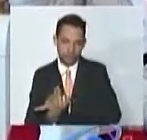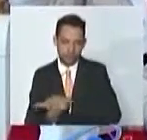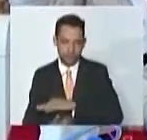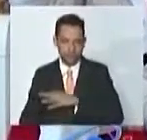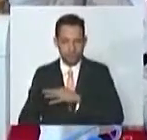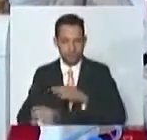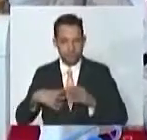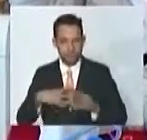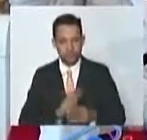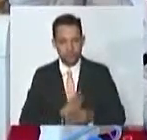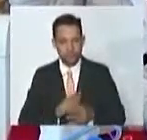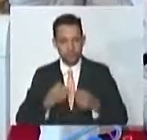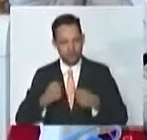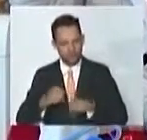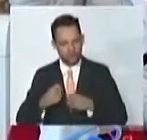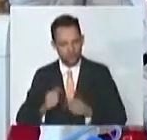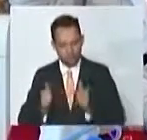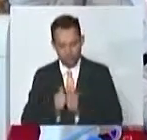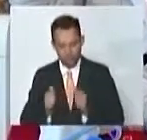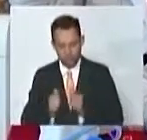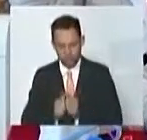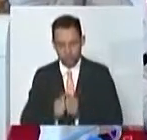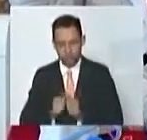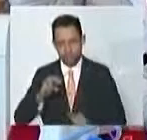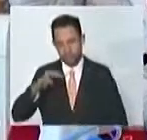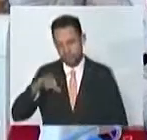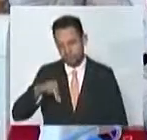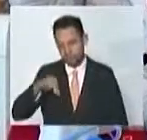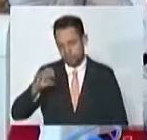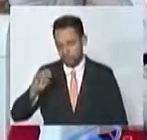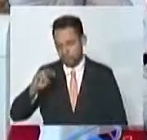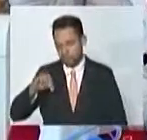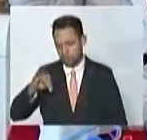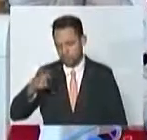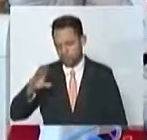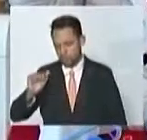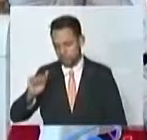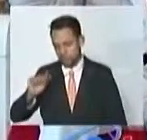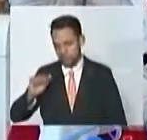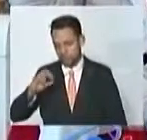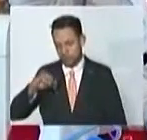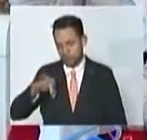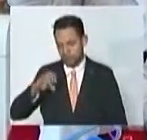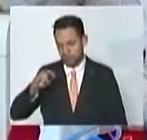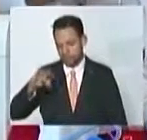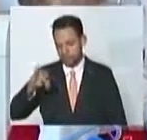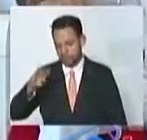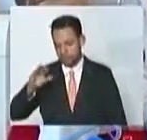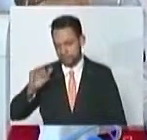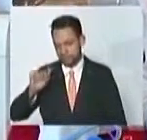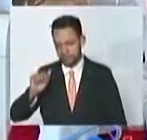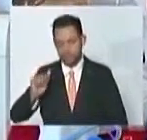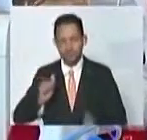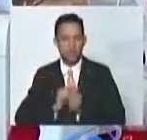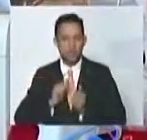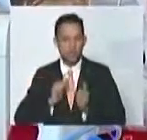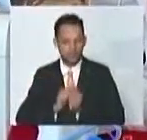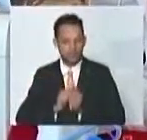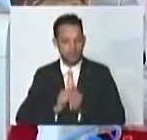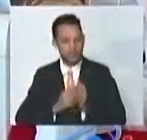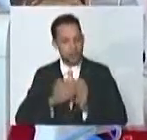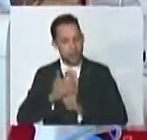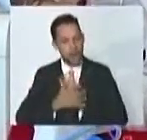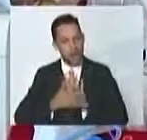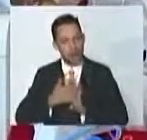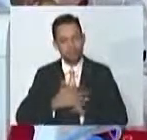Nosotros vemos la necesidad de tener a Mónica, nuestra fonoaudióloga, dentro de la Clínica de la Felicidad, porque tenemos